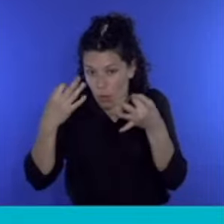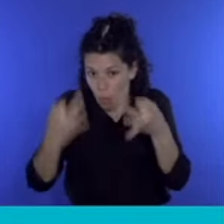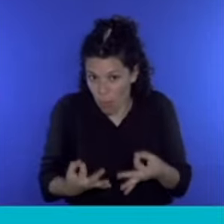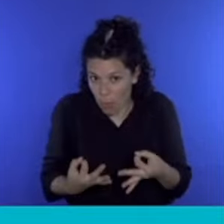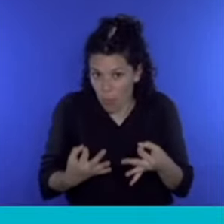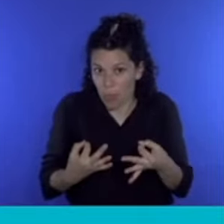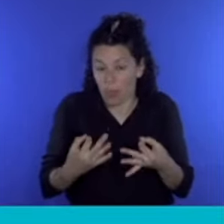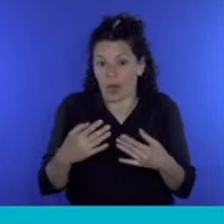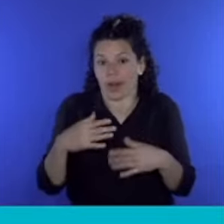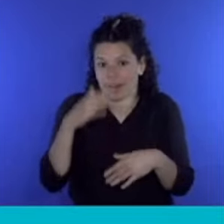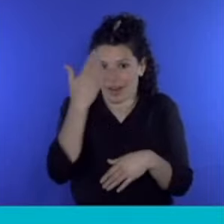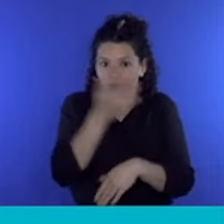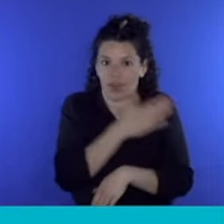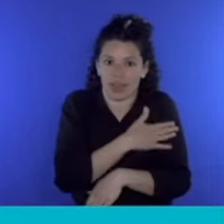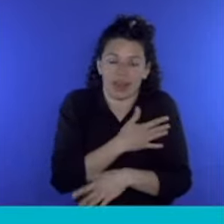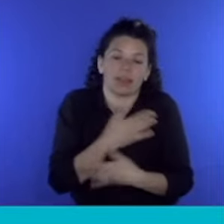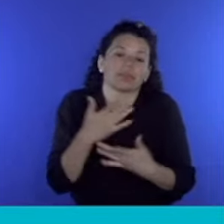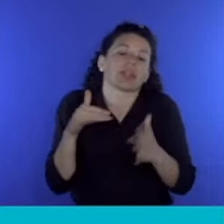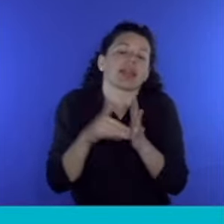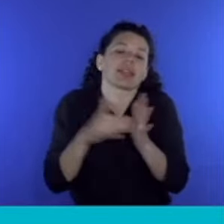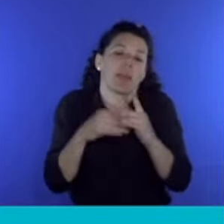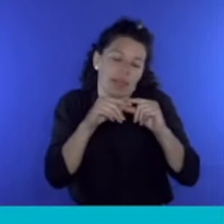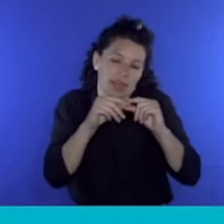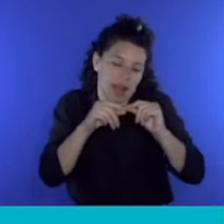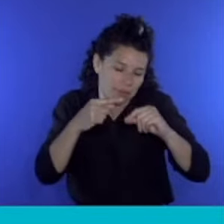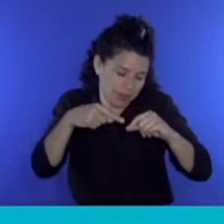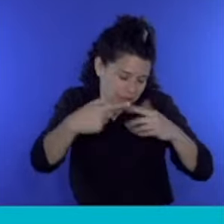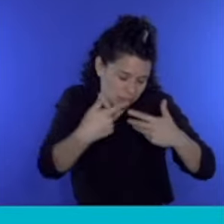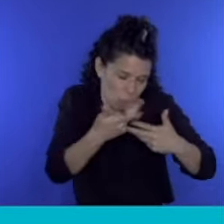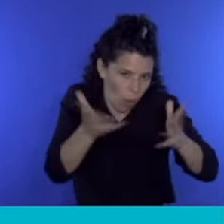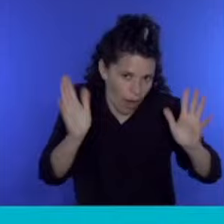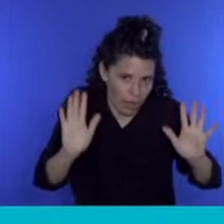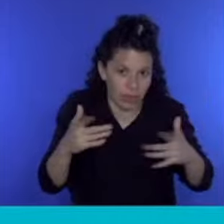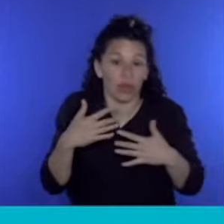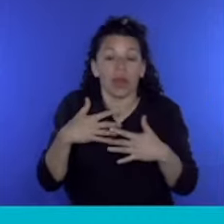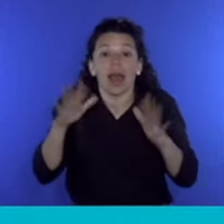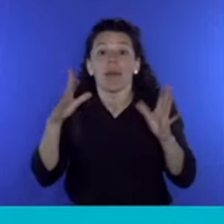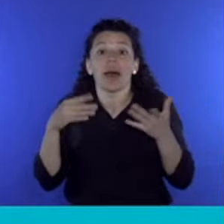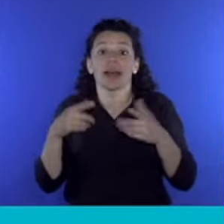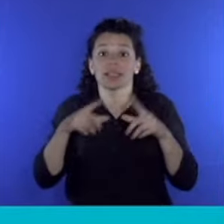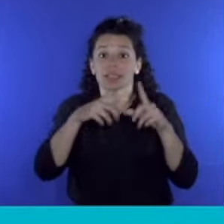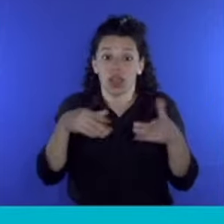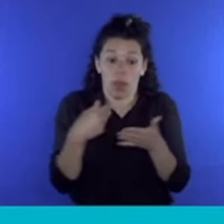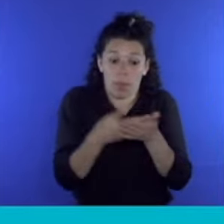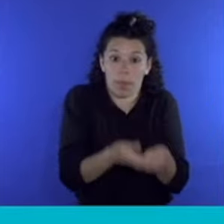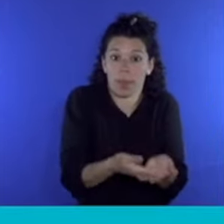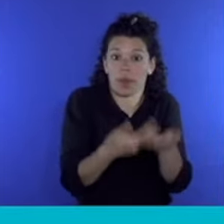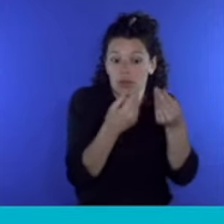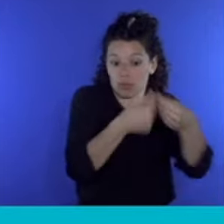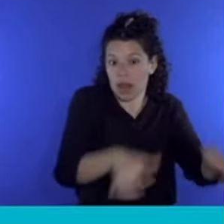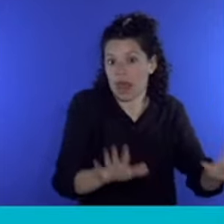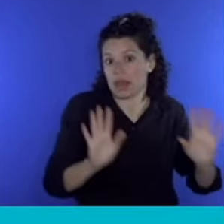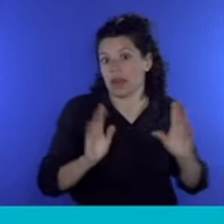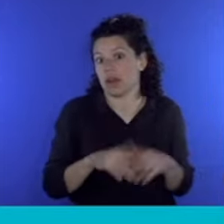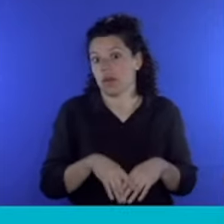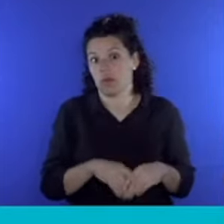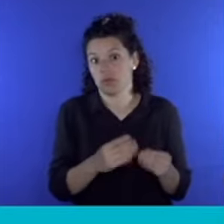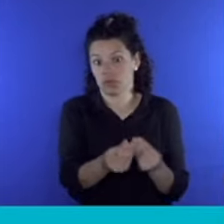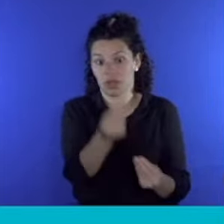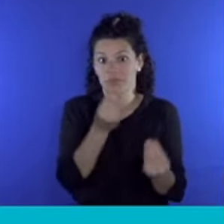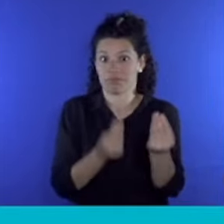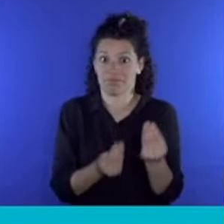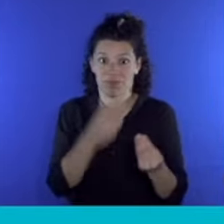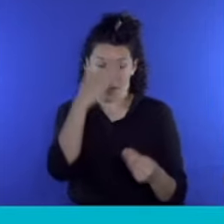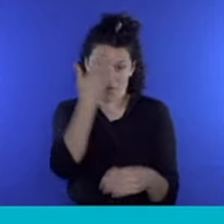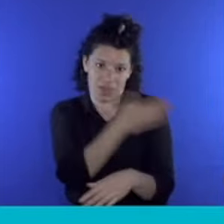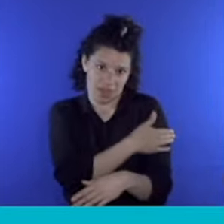Izquierda, bueno, depende de qué fecha sea, pero probablemente ya esté mi carta de renuncia y esté asumiendo un nuevo compañero del Frente de Izquierda. Y lo comento